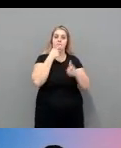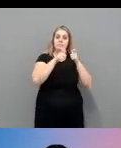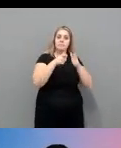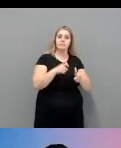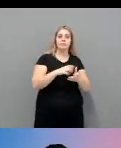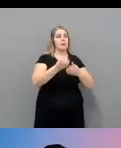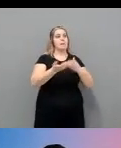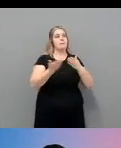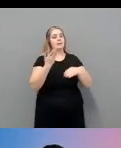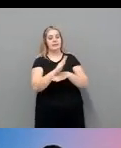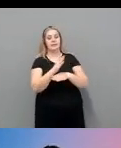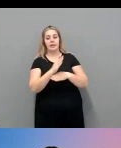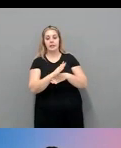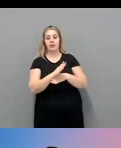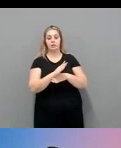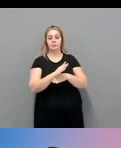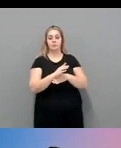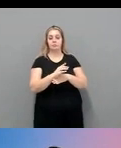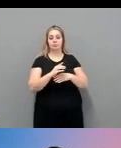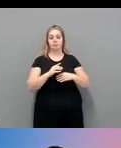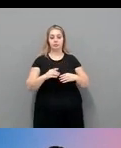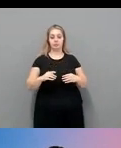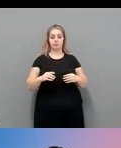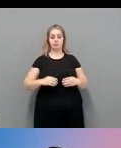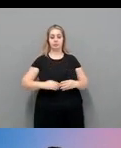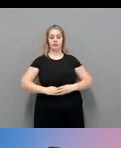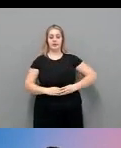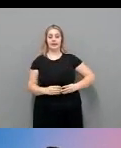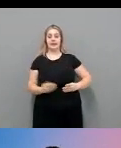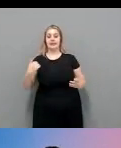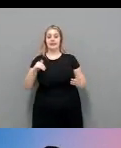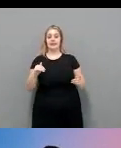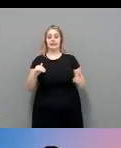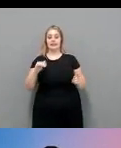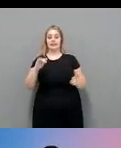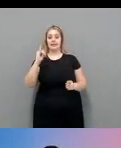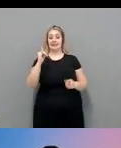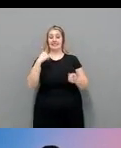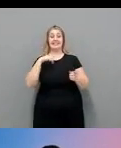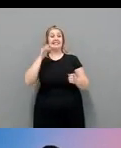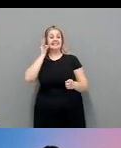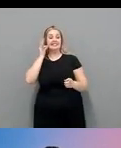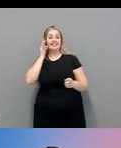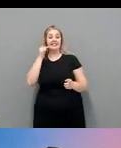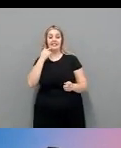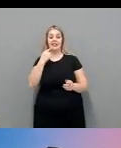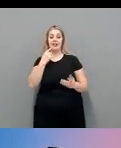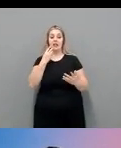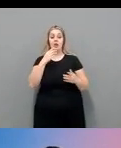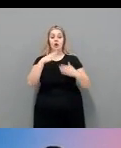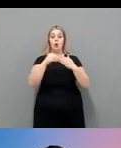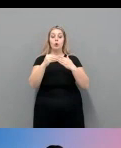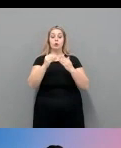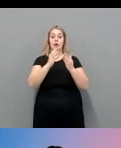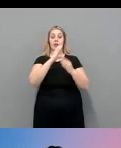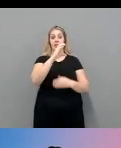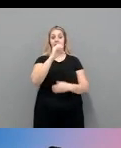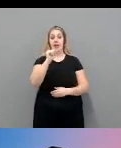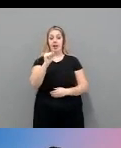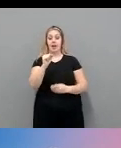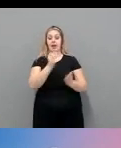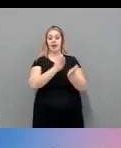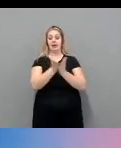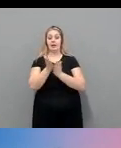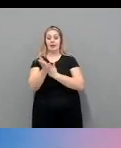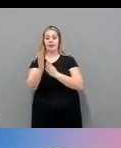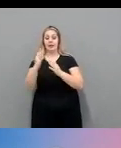nuestras presentaciones y todo lo que decimos y divulgamos, Janice Light señala que el 80% de los usuarios de CAA reciben